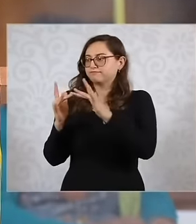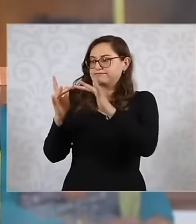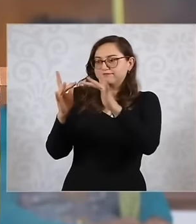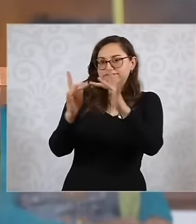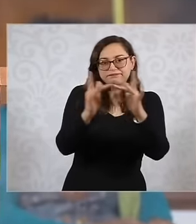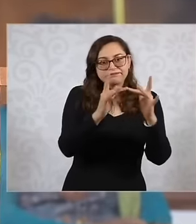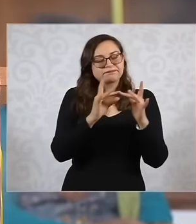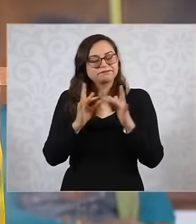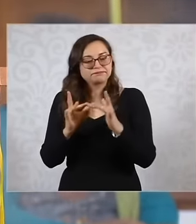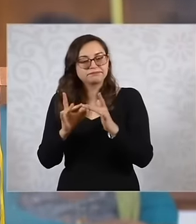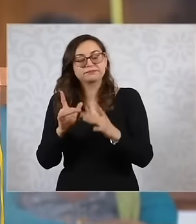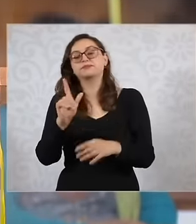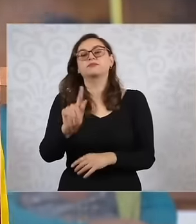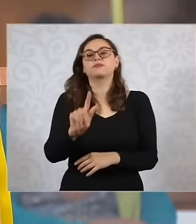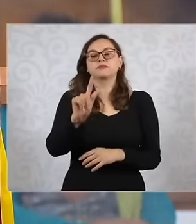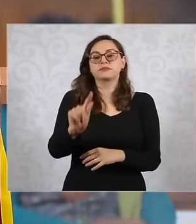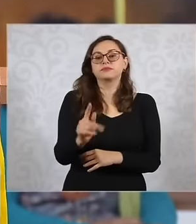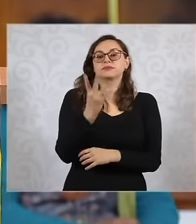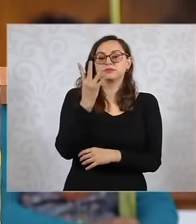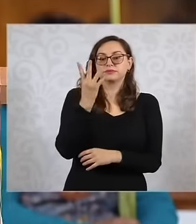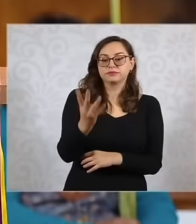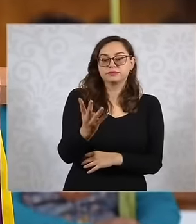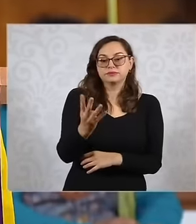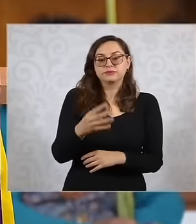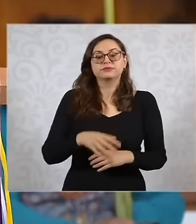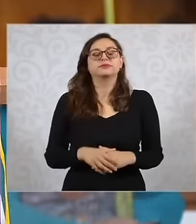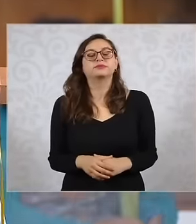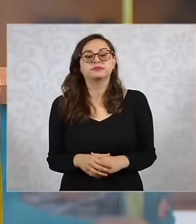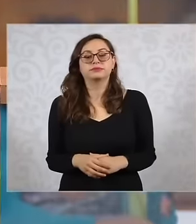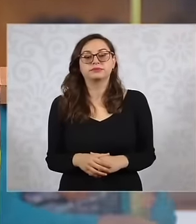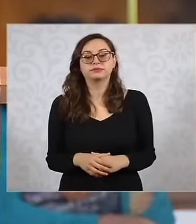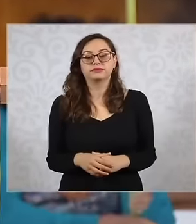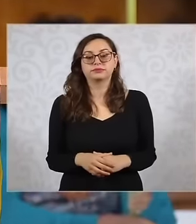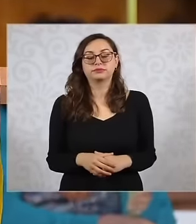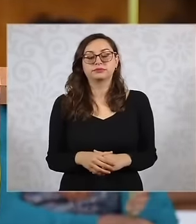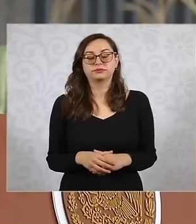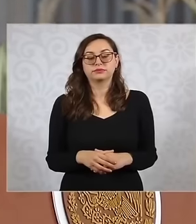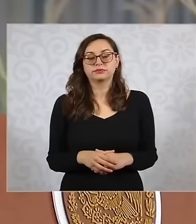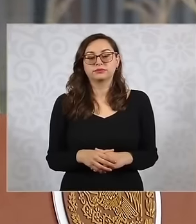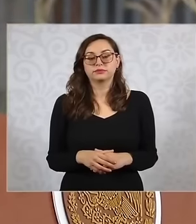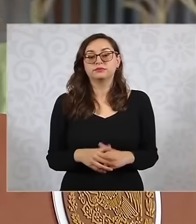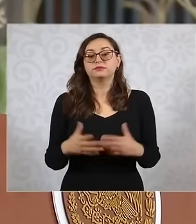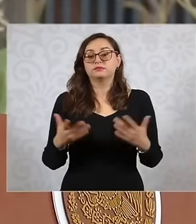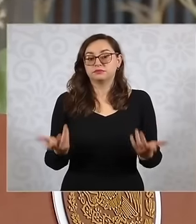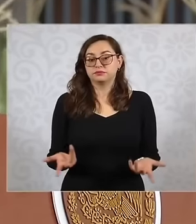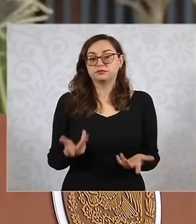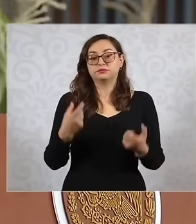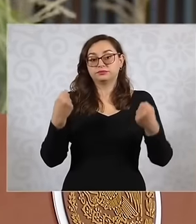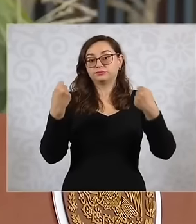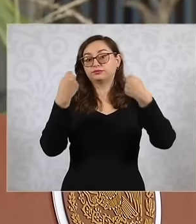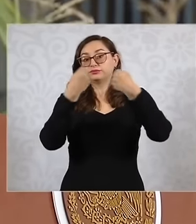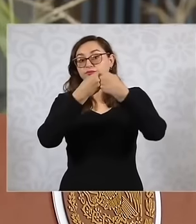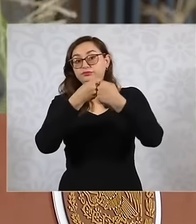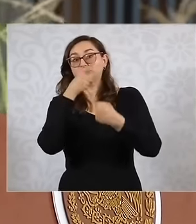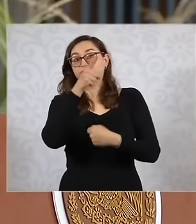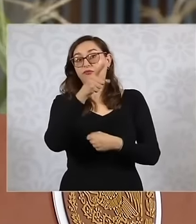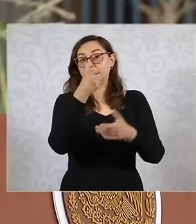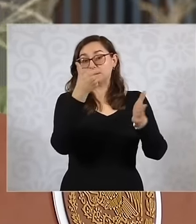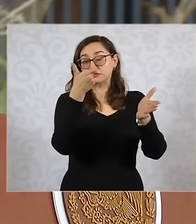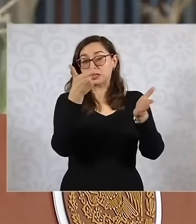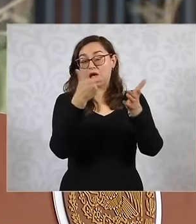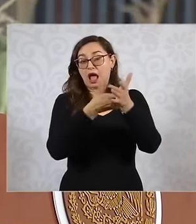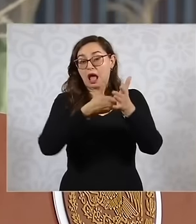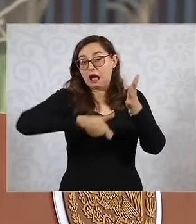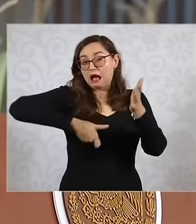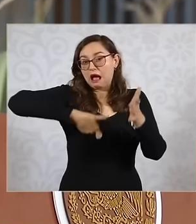74. Se mantendrán los incentivos económicos en las franjas fronterizas, no van a